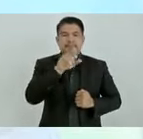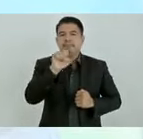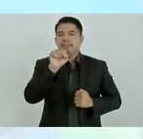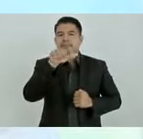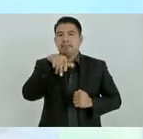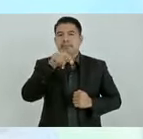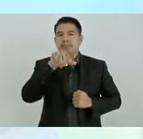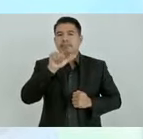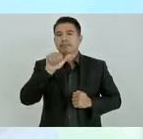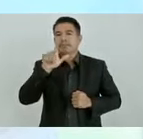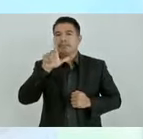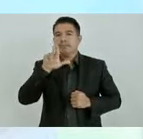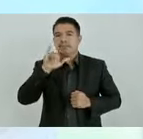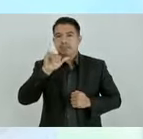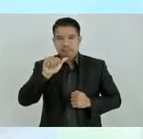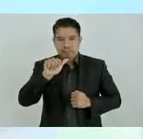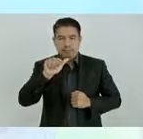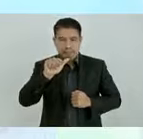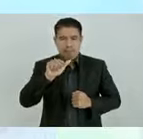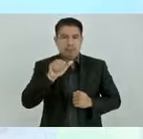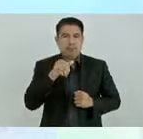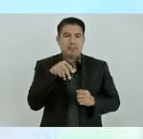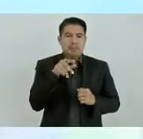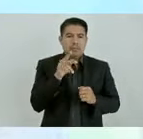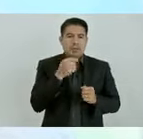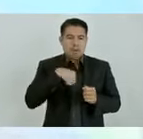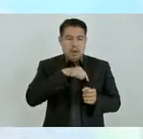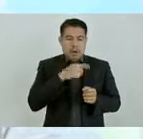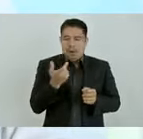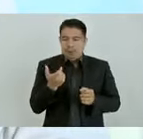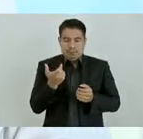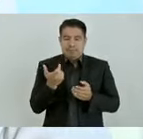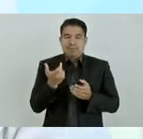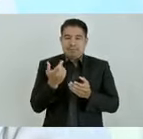ha significado el que nos ahorremos